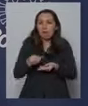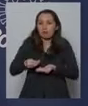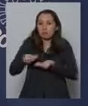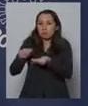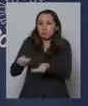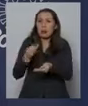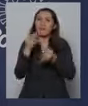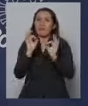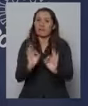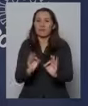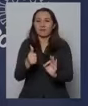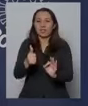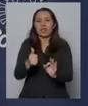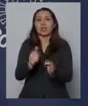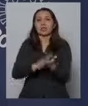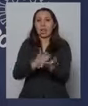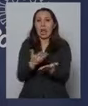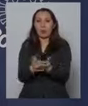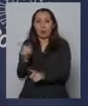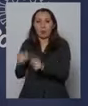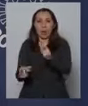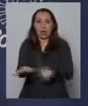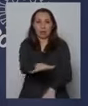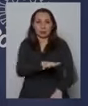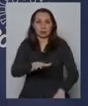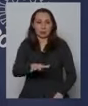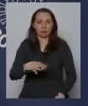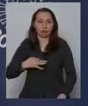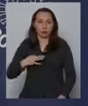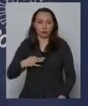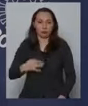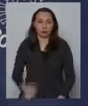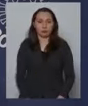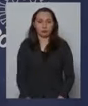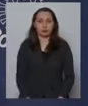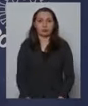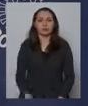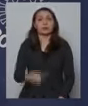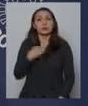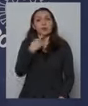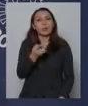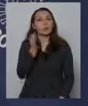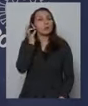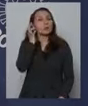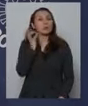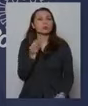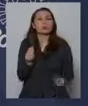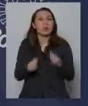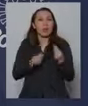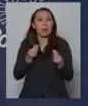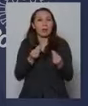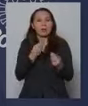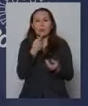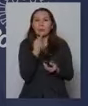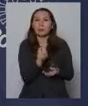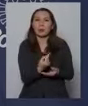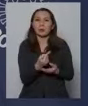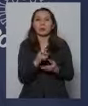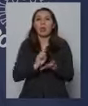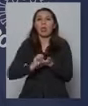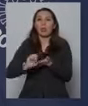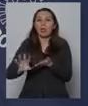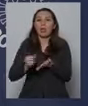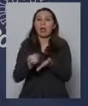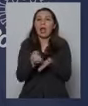entregar de buena forma la salud a la ciudadanía. Sí, subsecretario, ¿y qué pasa con el reparto